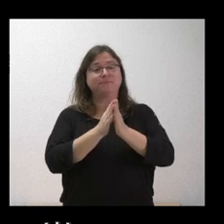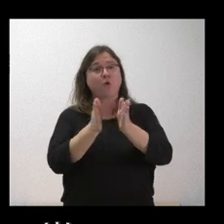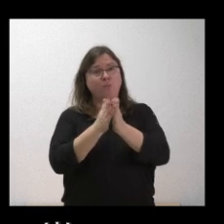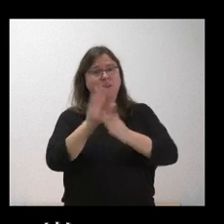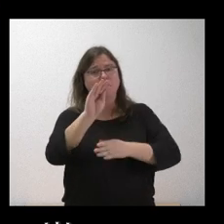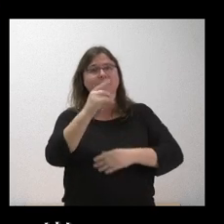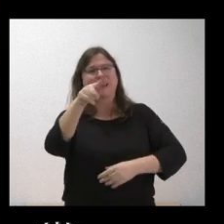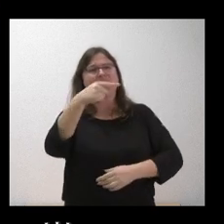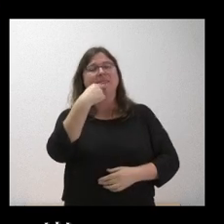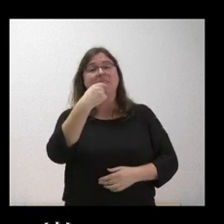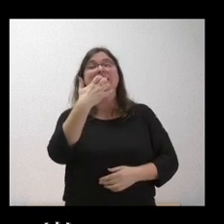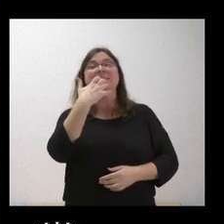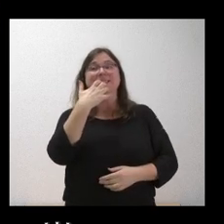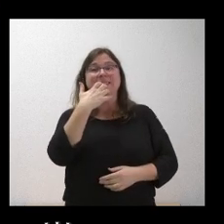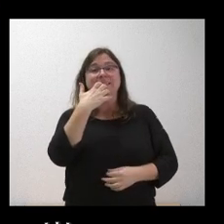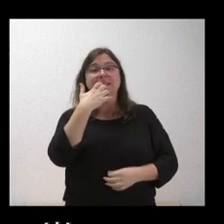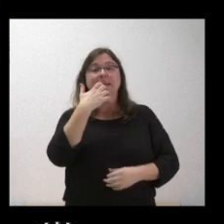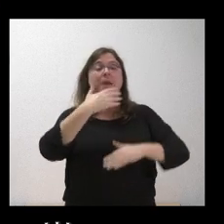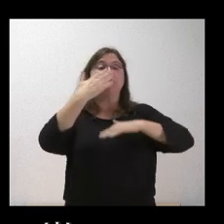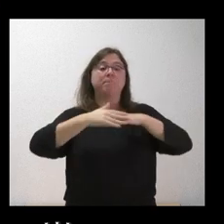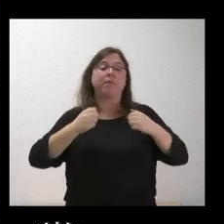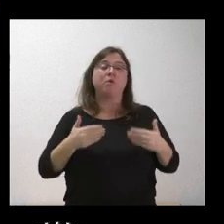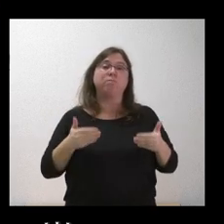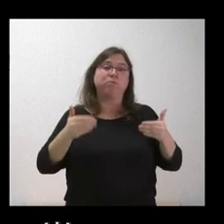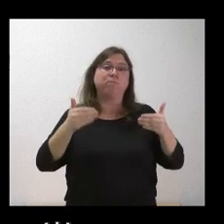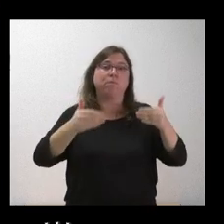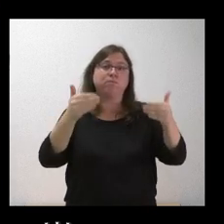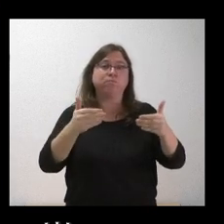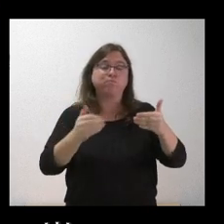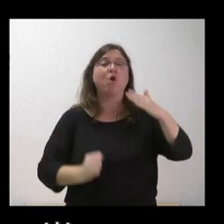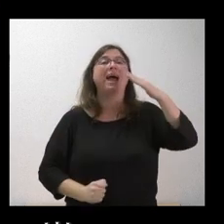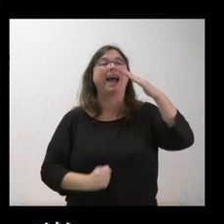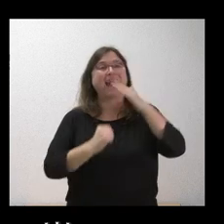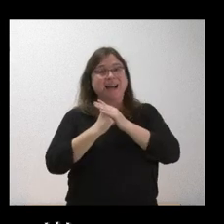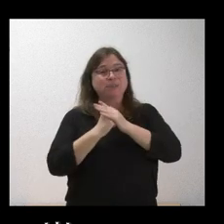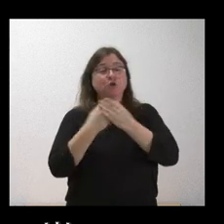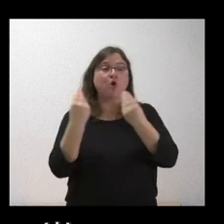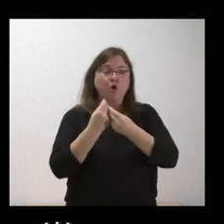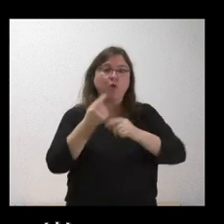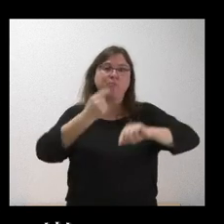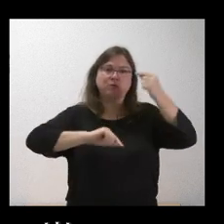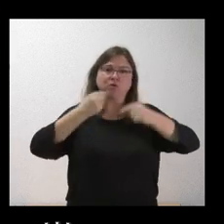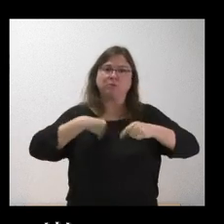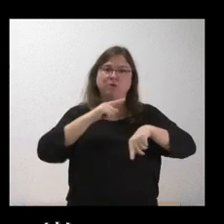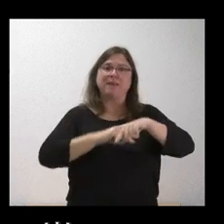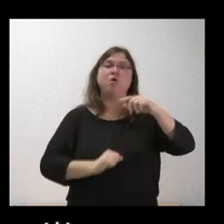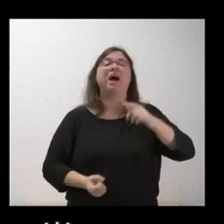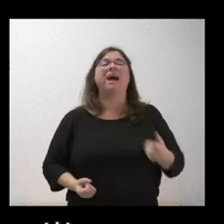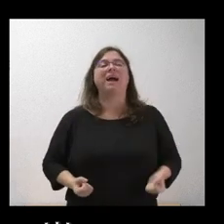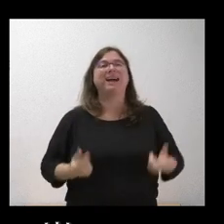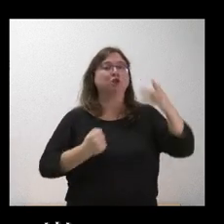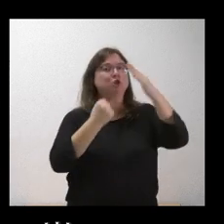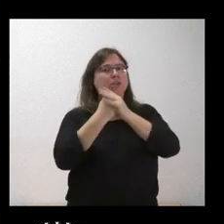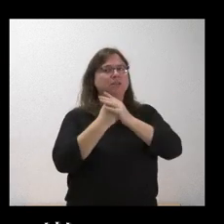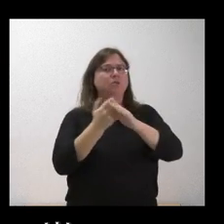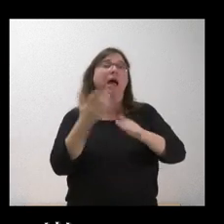él planteaba es si se van a demorar los plazos por la presentación del techo de gasto justo junto al presupuesto ya que el techo de gastos se presentaba mucho